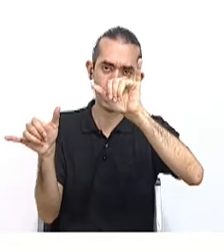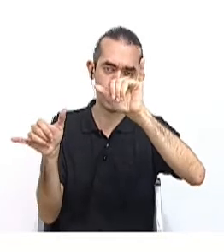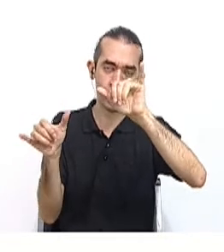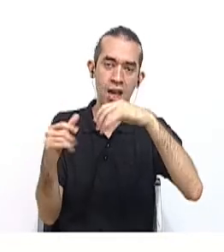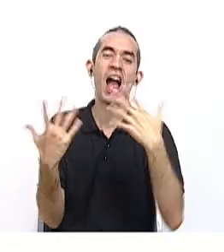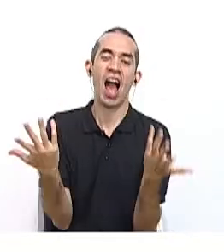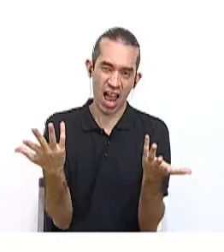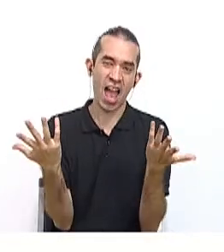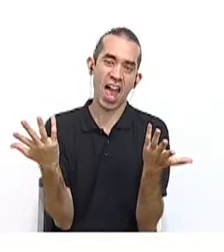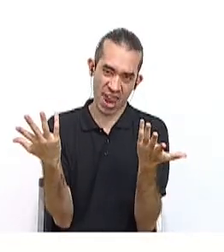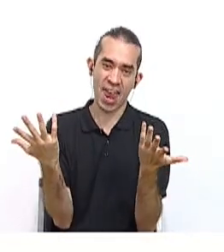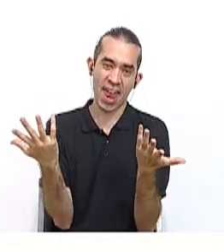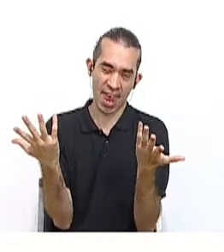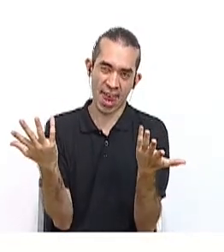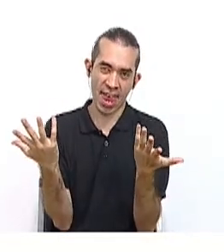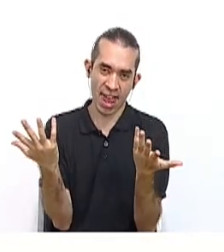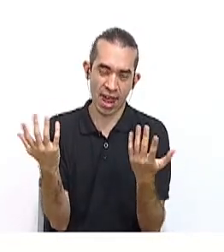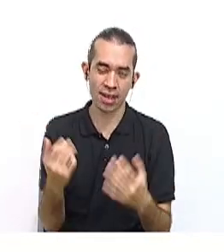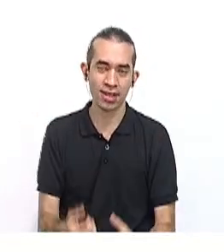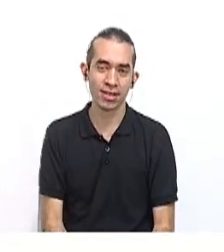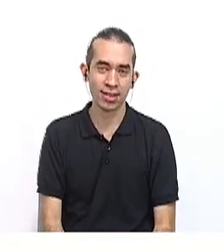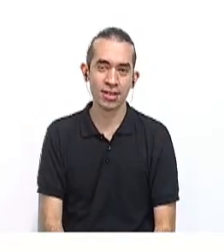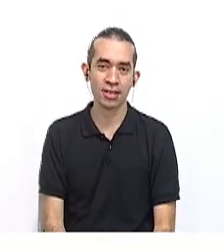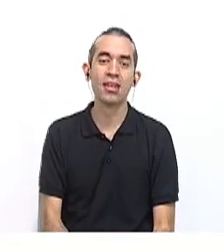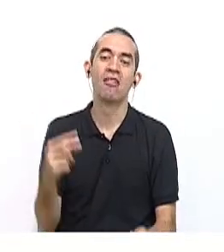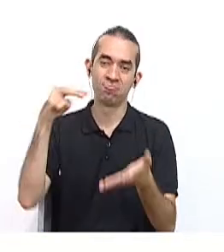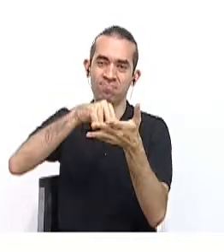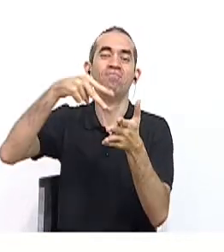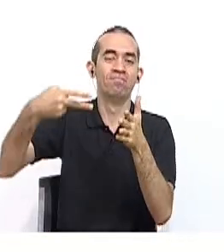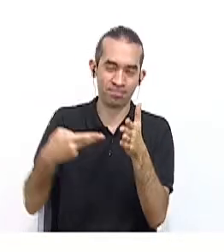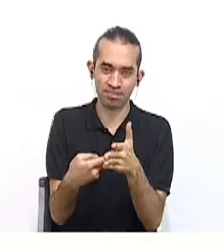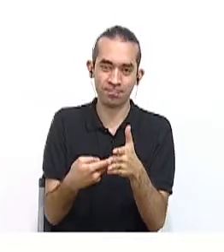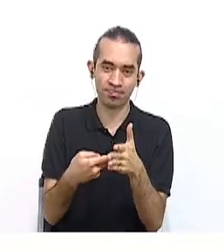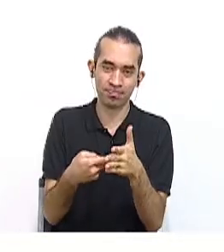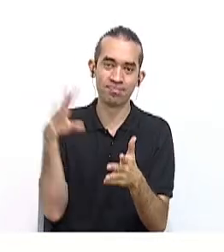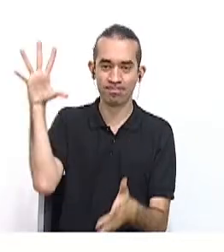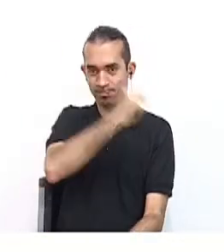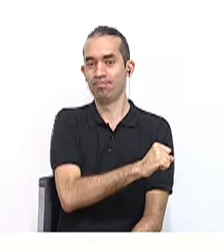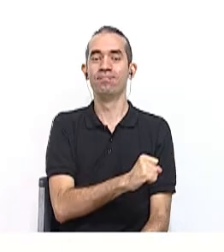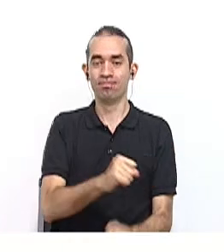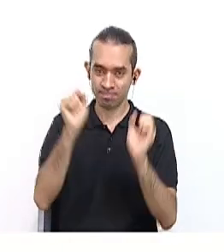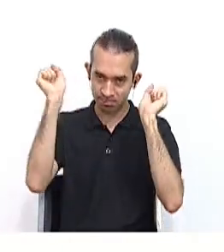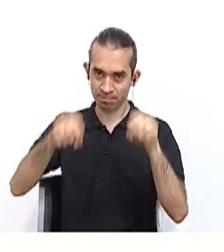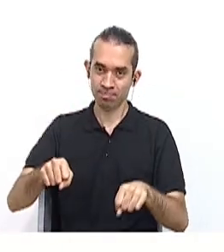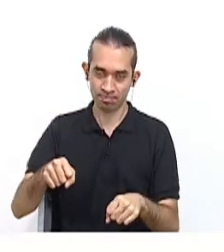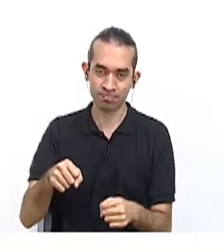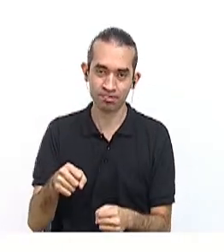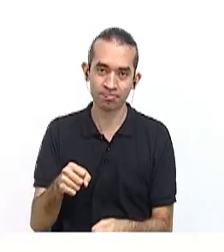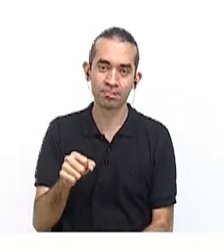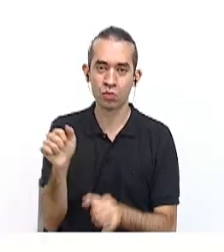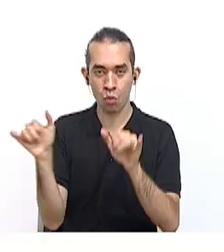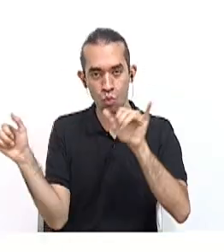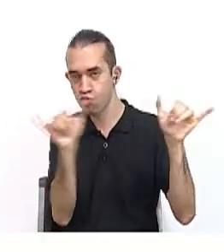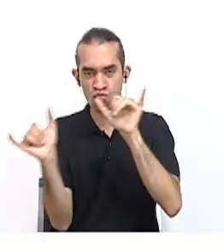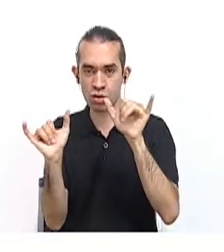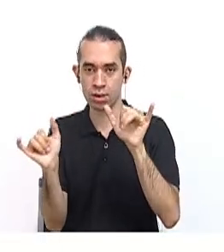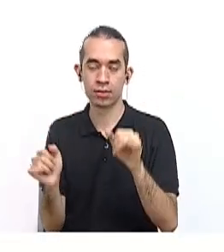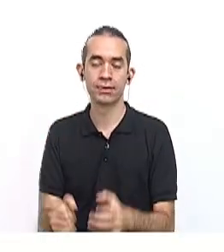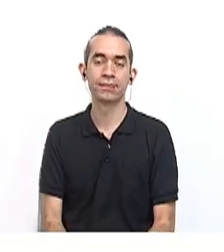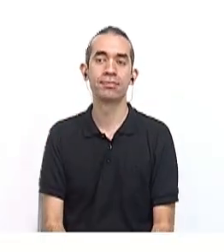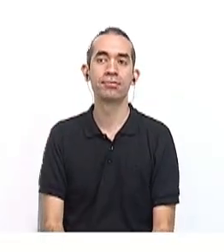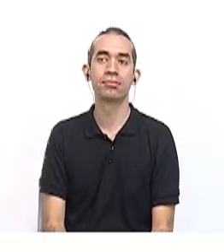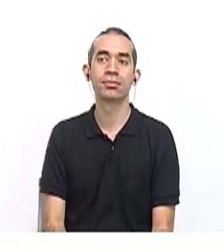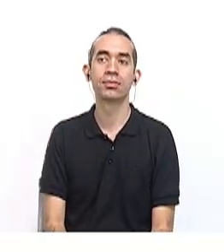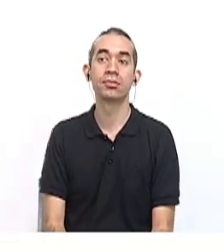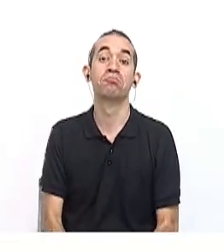completamente iguales a los 3 lados de otro triángulo, ya podemos decir que ellos son congruentes.